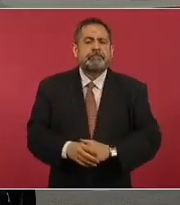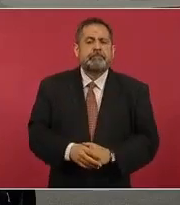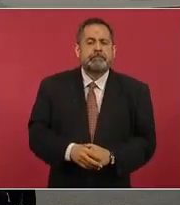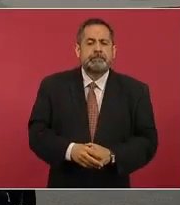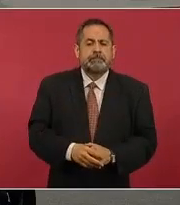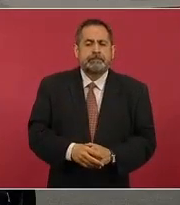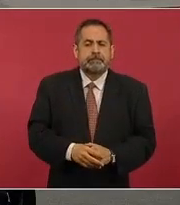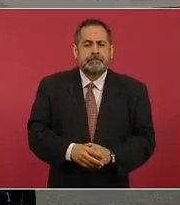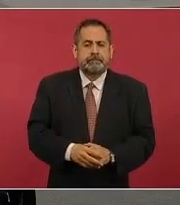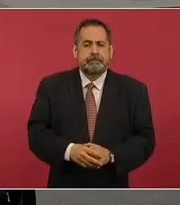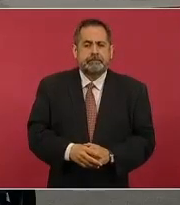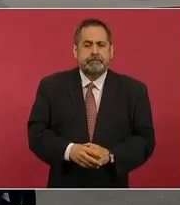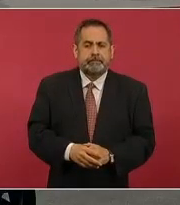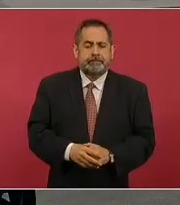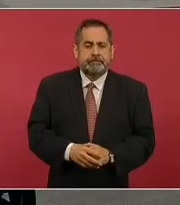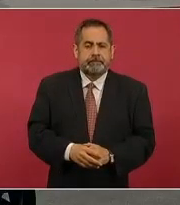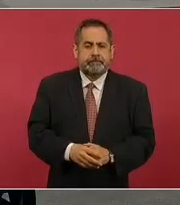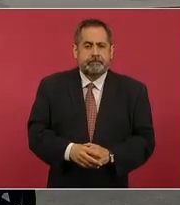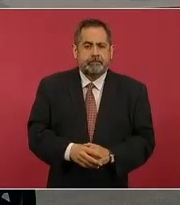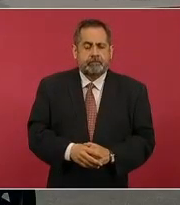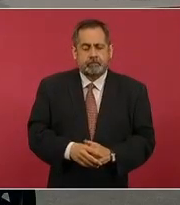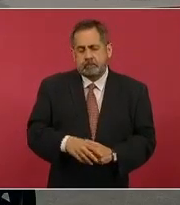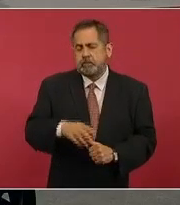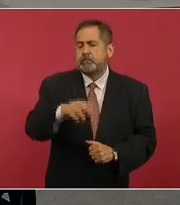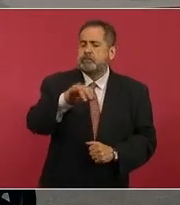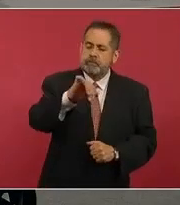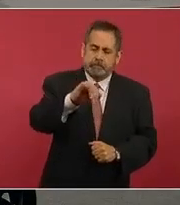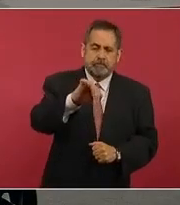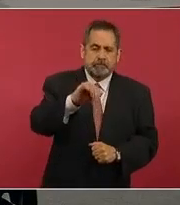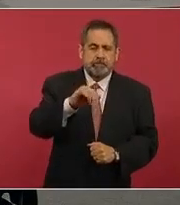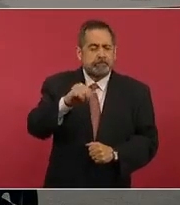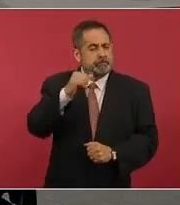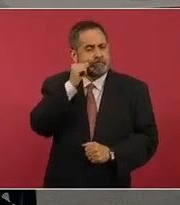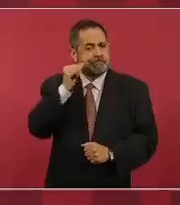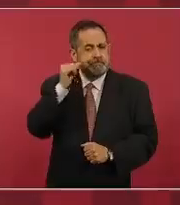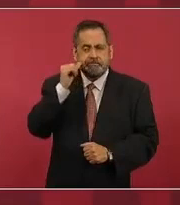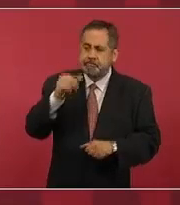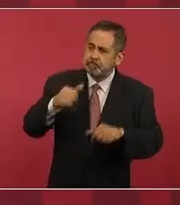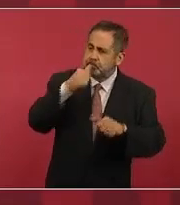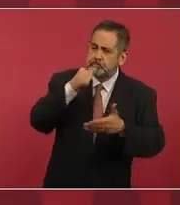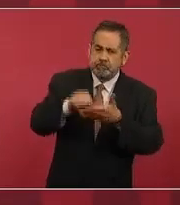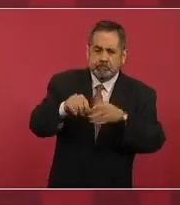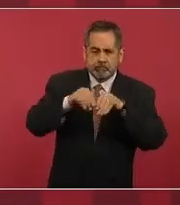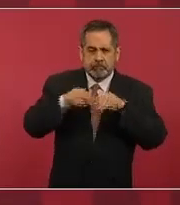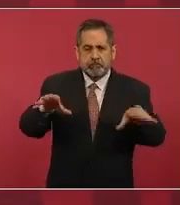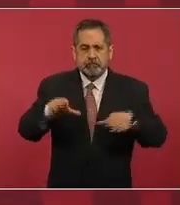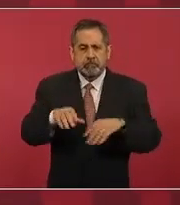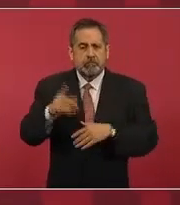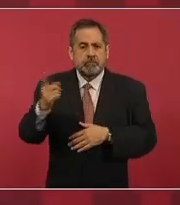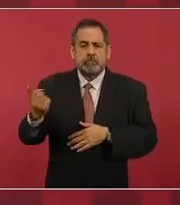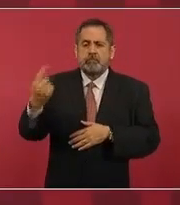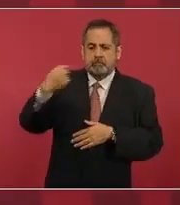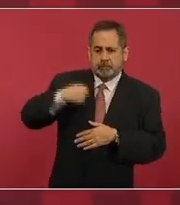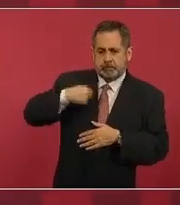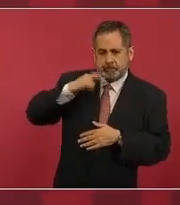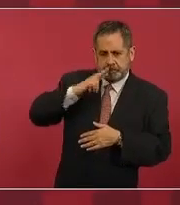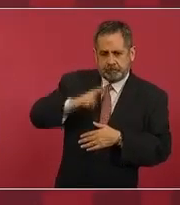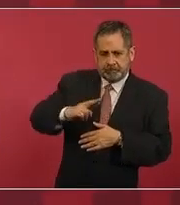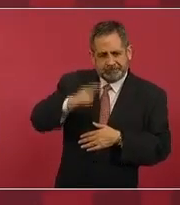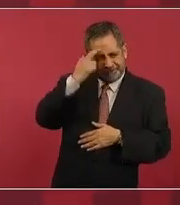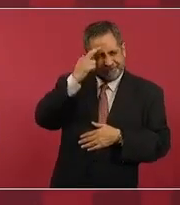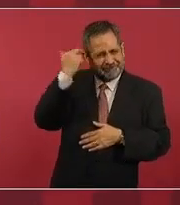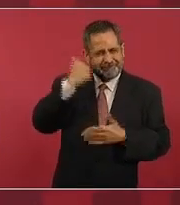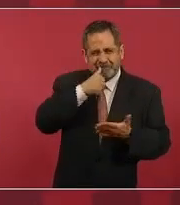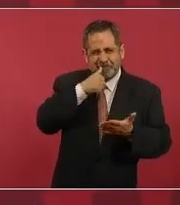Bueno, pues en efecto, di a conocer una carta que es una respuesta a